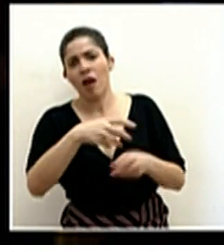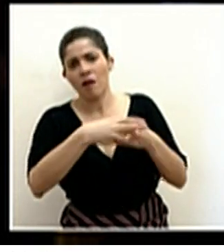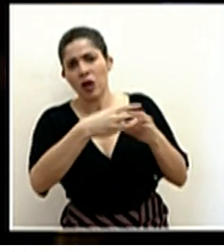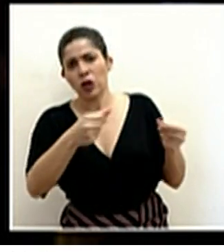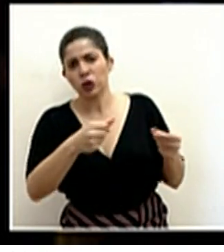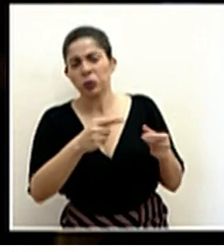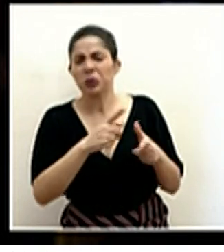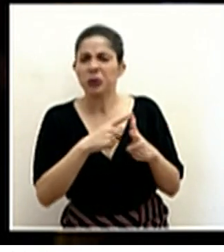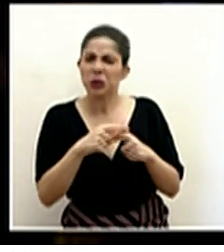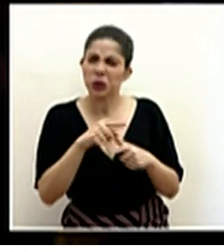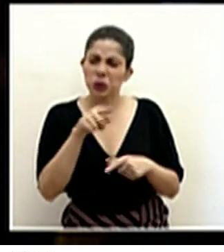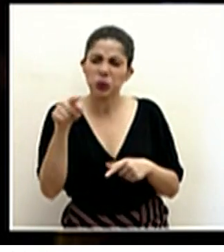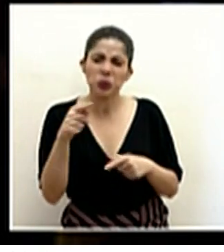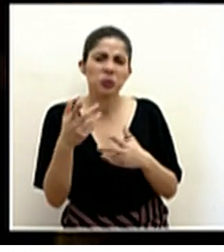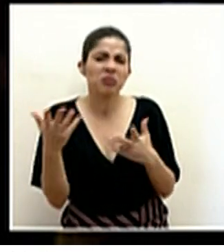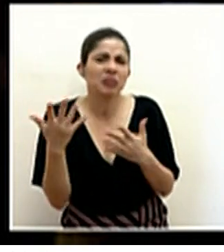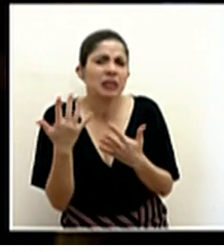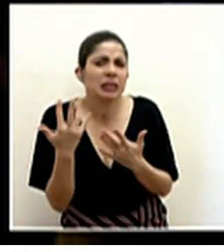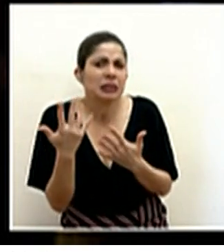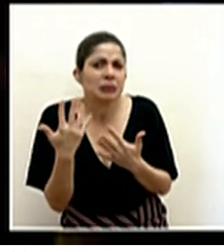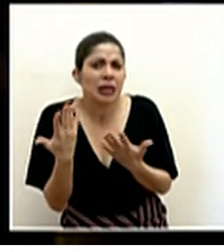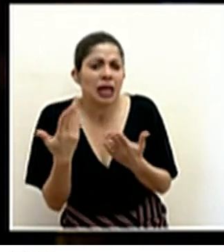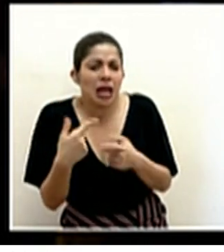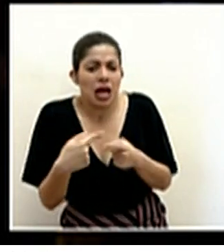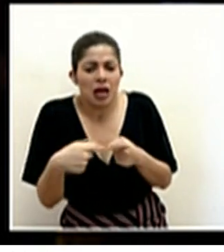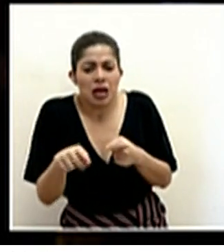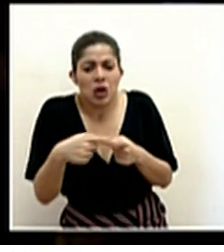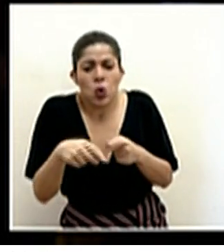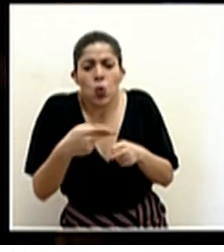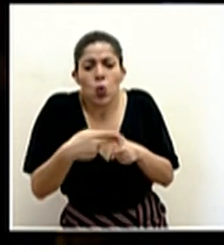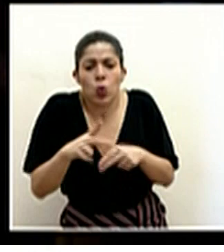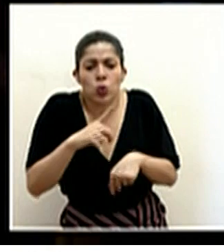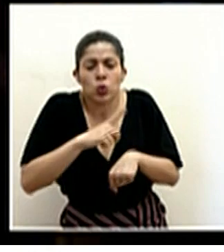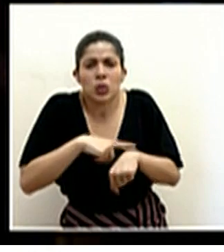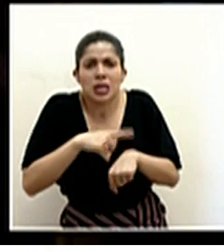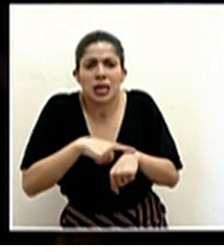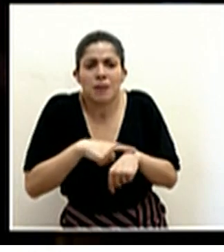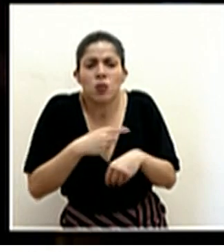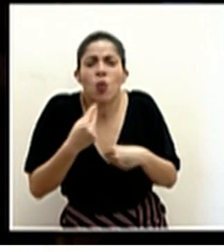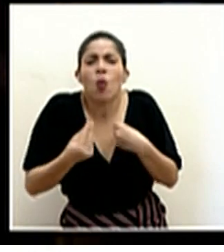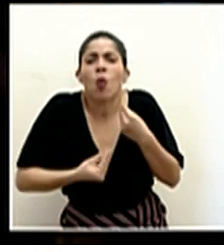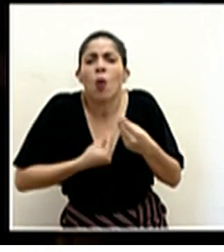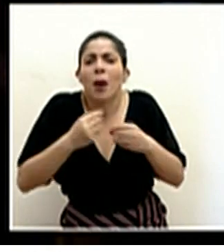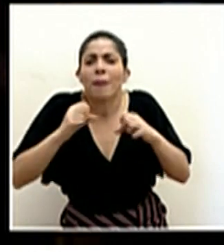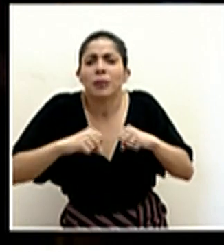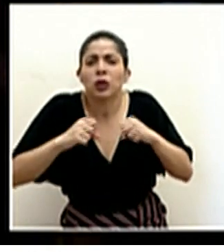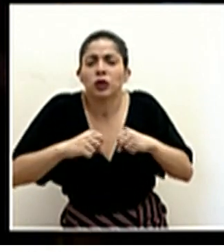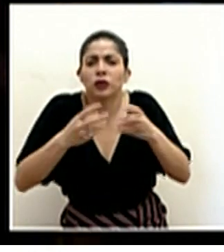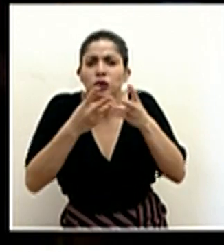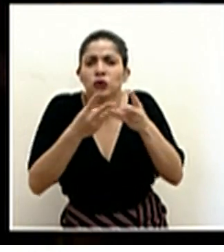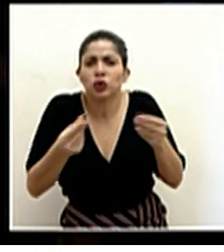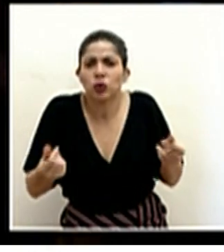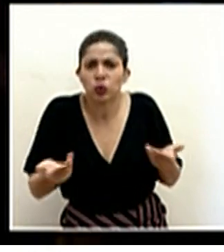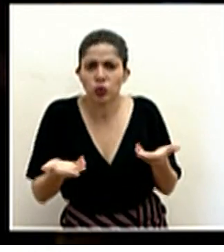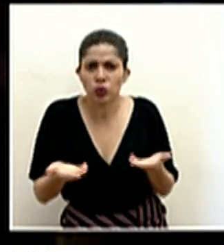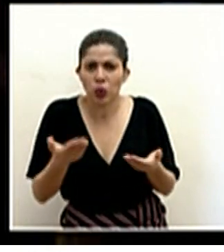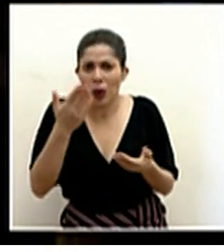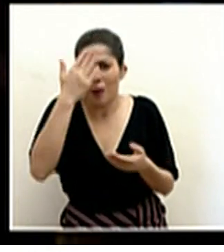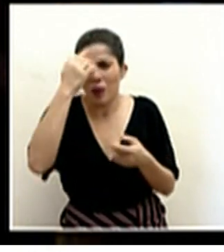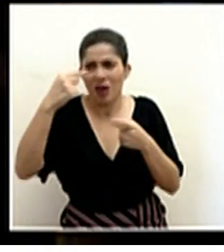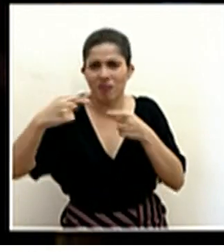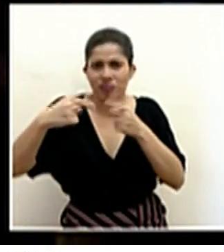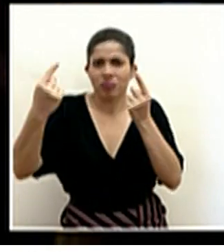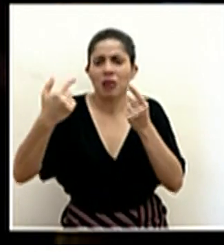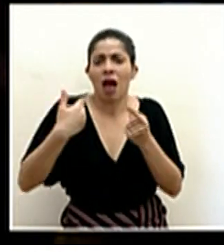¿Qué expectativa tiene usted en el más inmediato plazo de una posible solución con este desencuentro